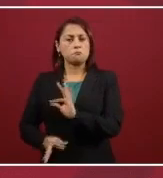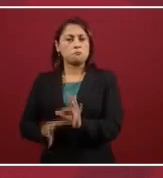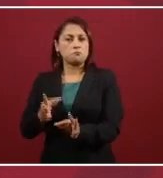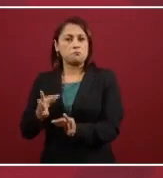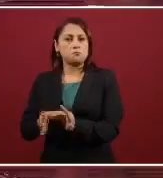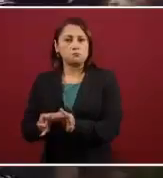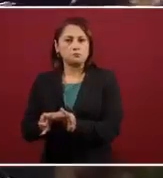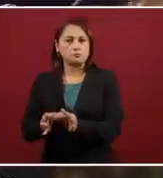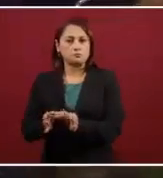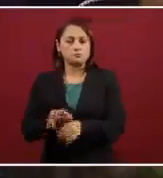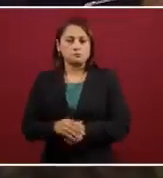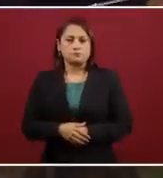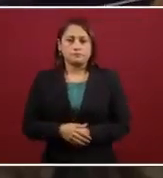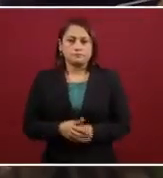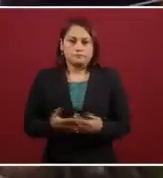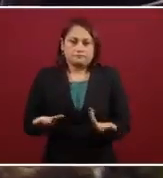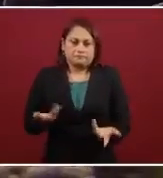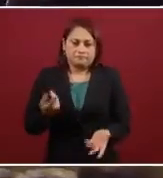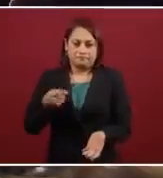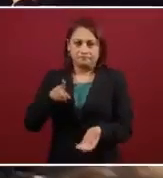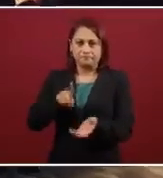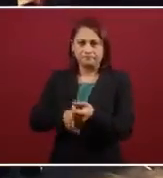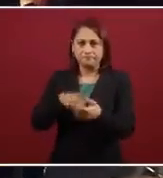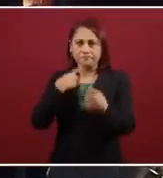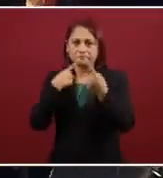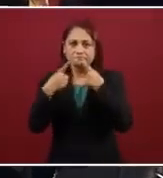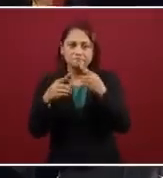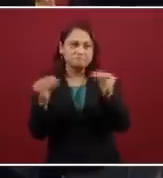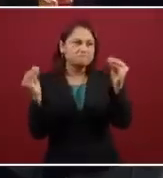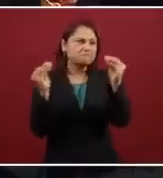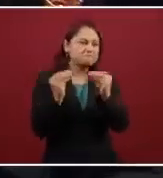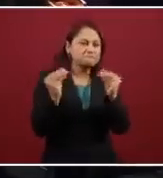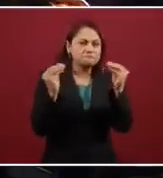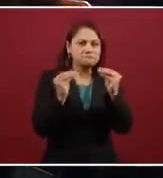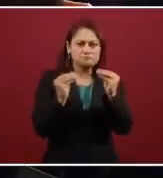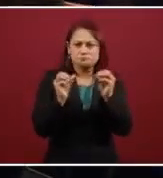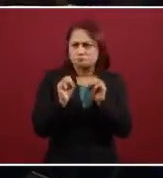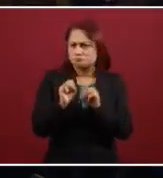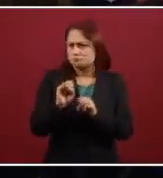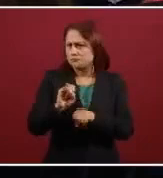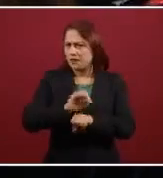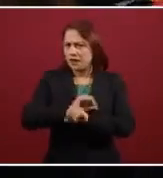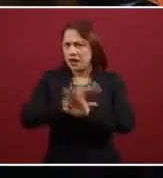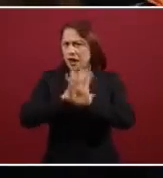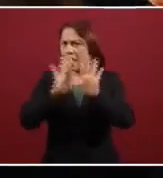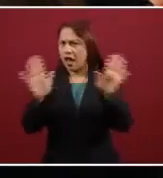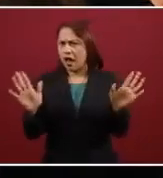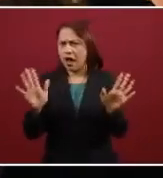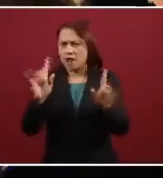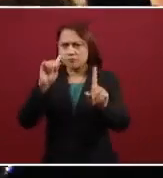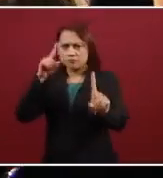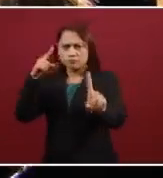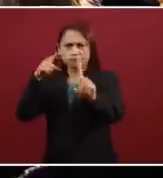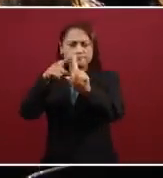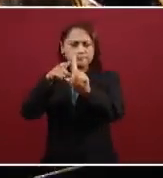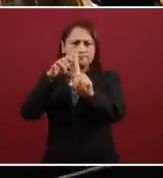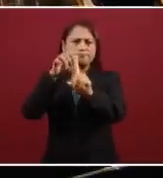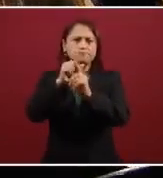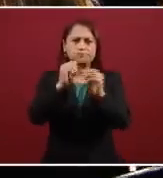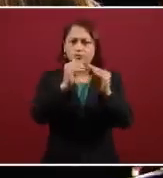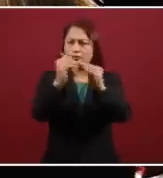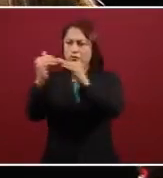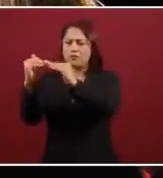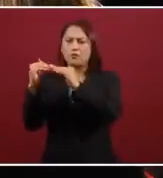debate, pues esto es consustancial a la democracia, ni modo que no vamos